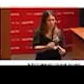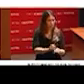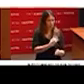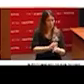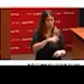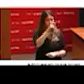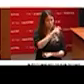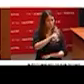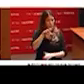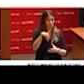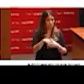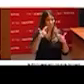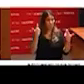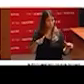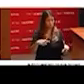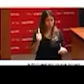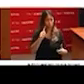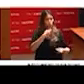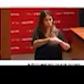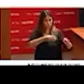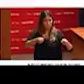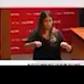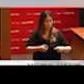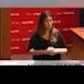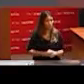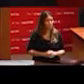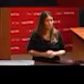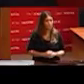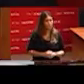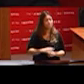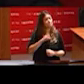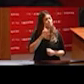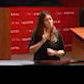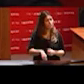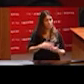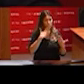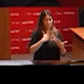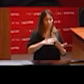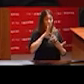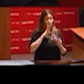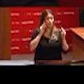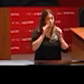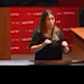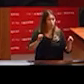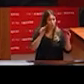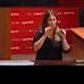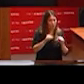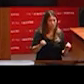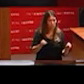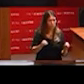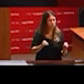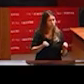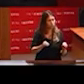personas dentro de nuestro sector eh eh permitimos además a través de nuestra formación independientemente de que